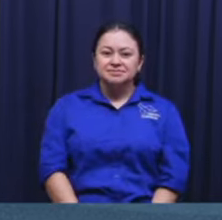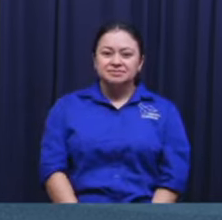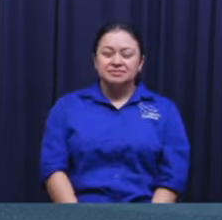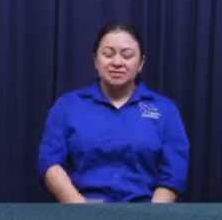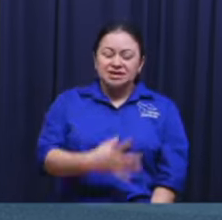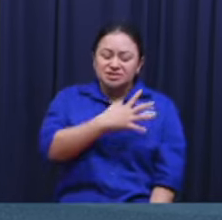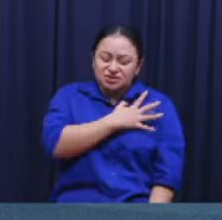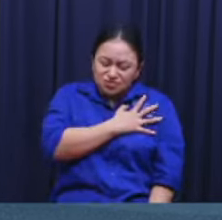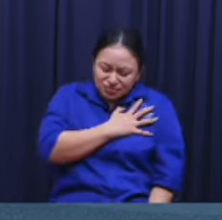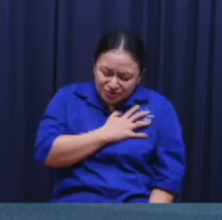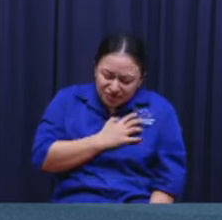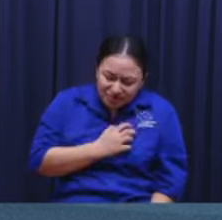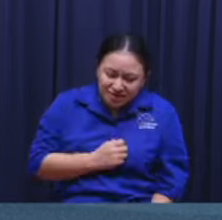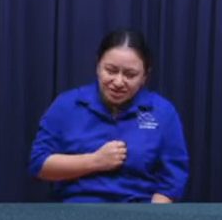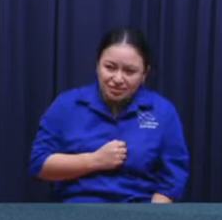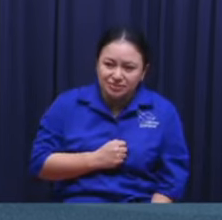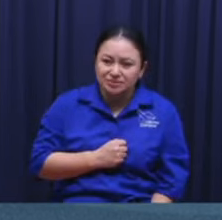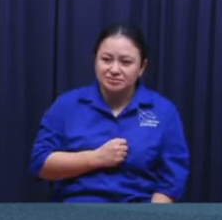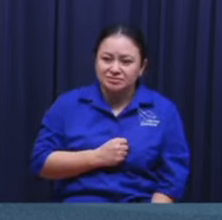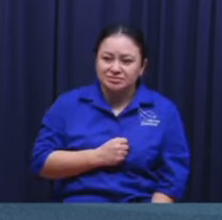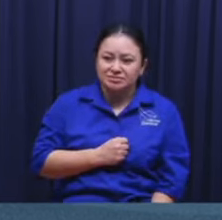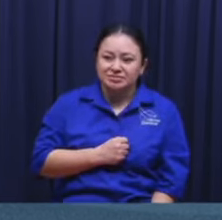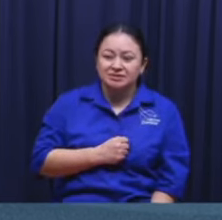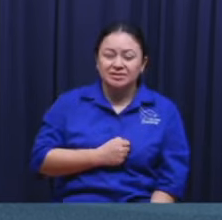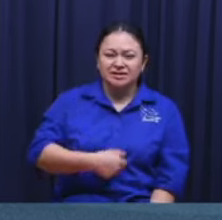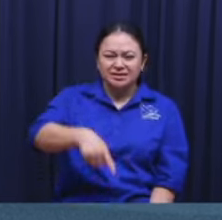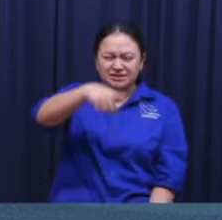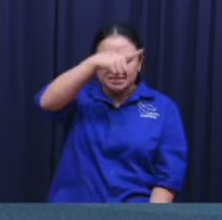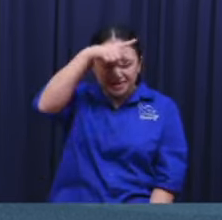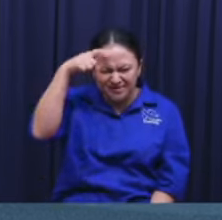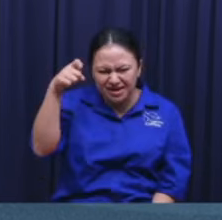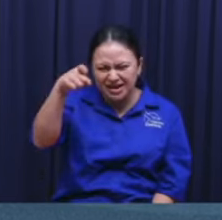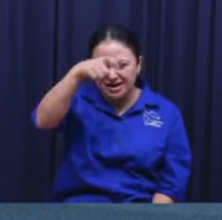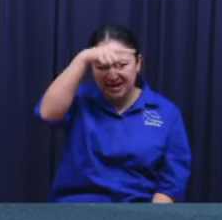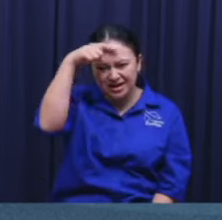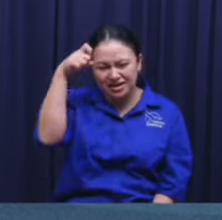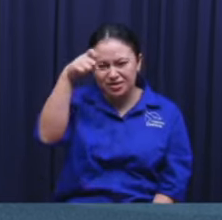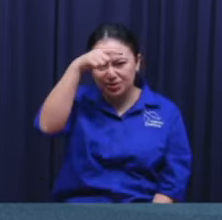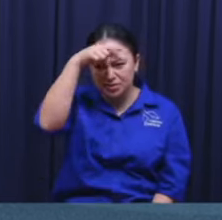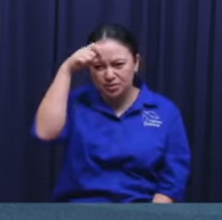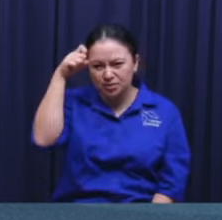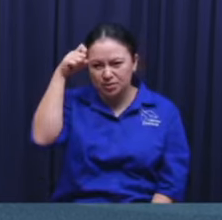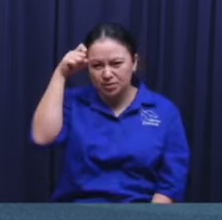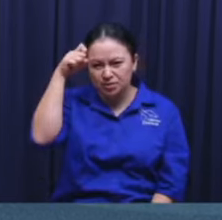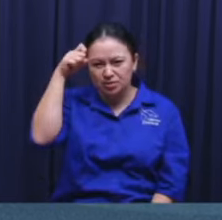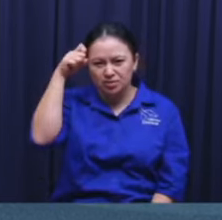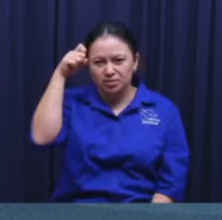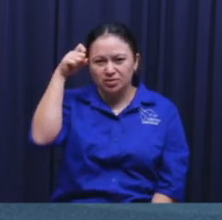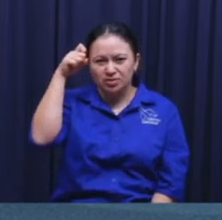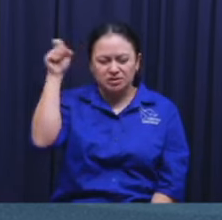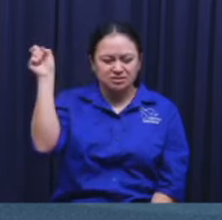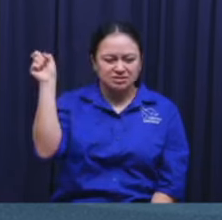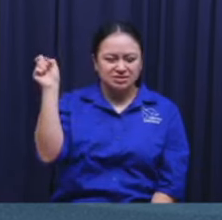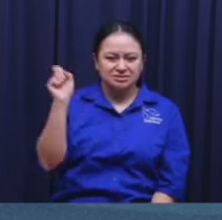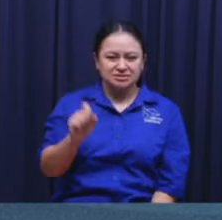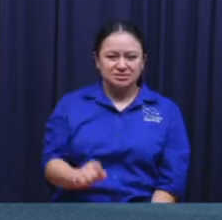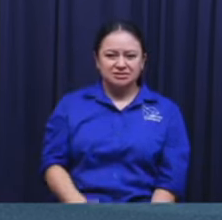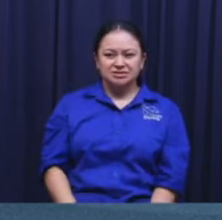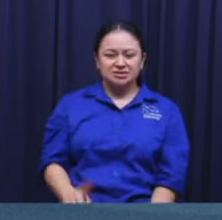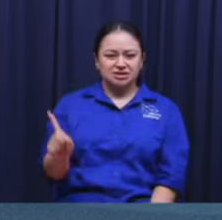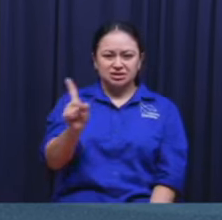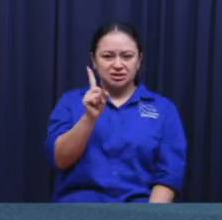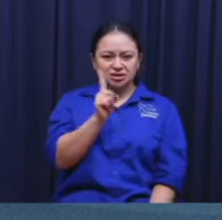Por causa de mi nombre, por causa del nombre del Señor, has resistido,